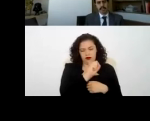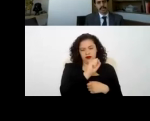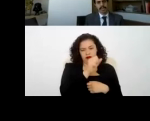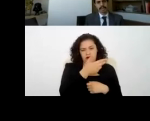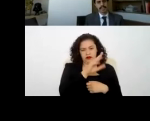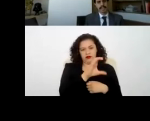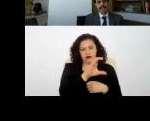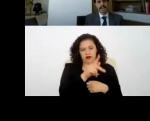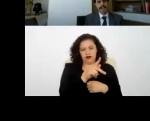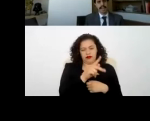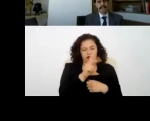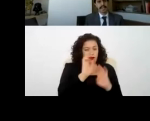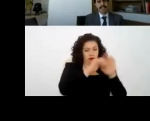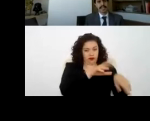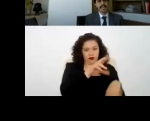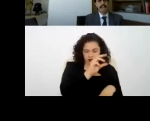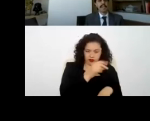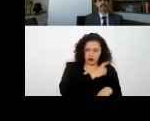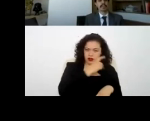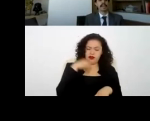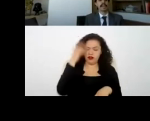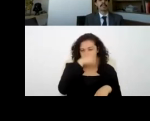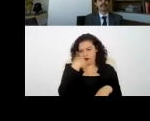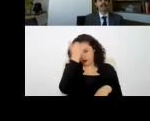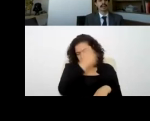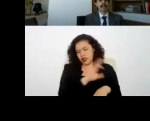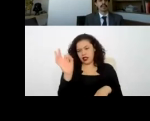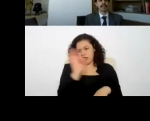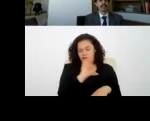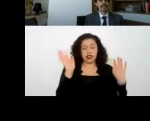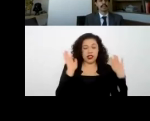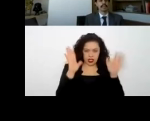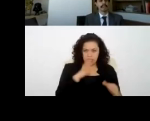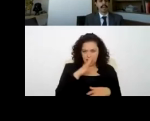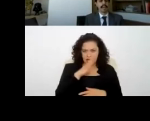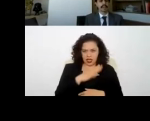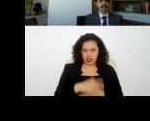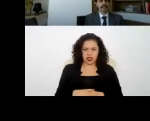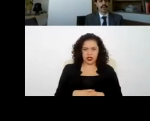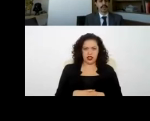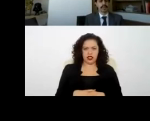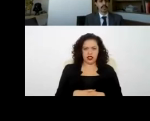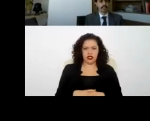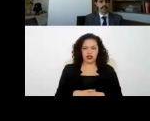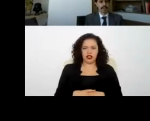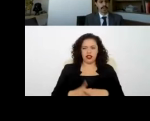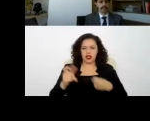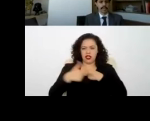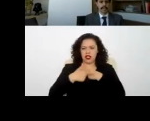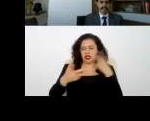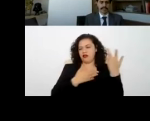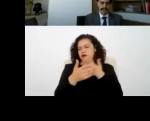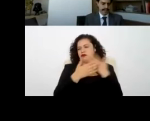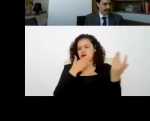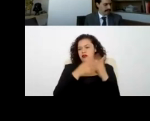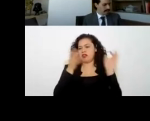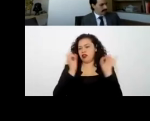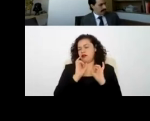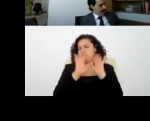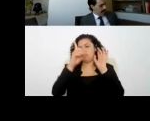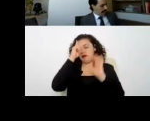Si no lo están, pues hay que analizar si ya incurrieron en algún acto o en algún supuesto que los obliga a darse de